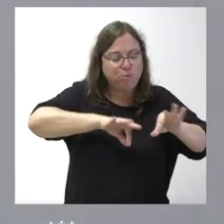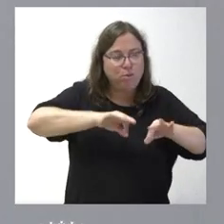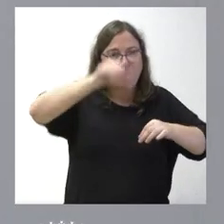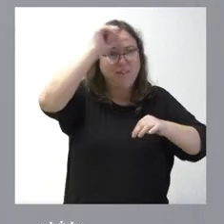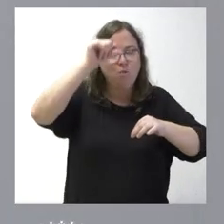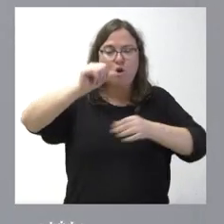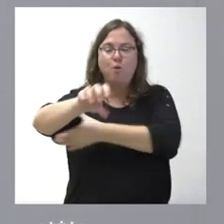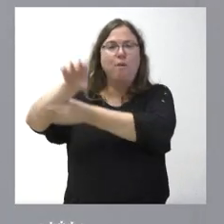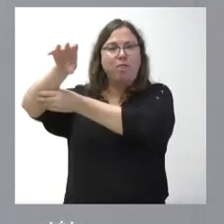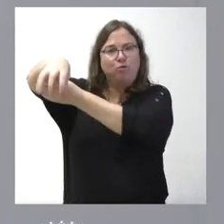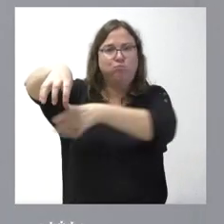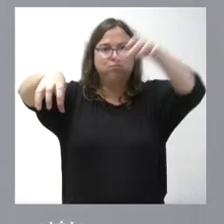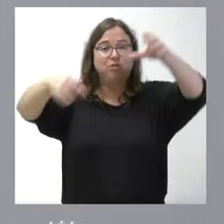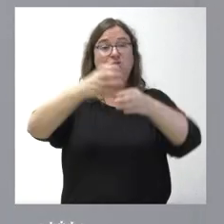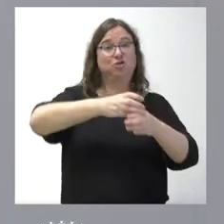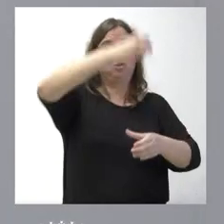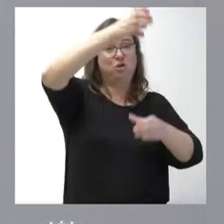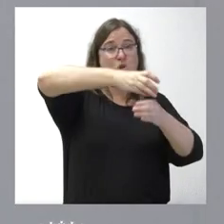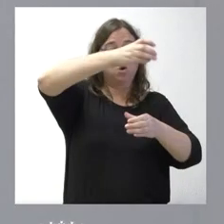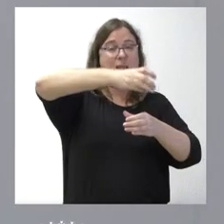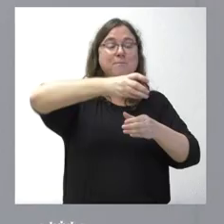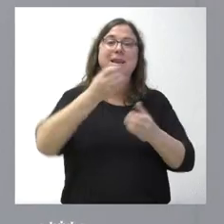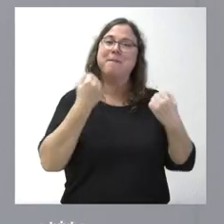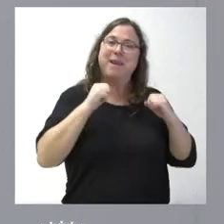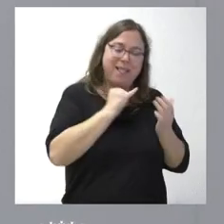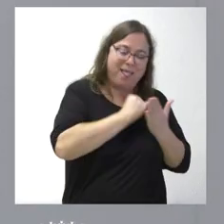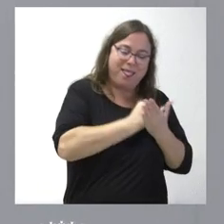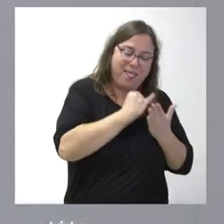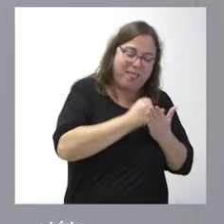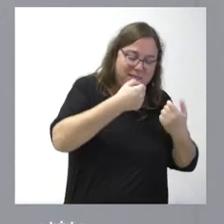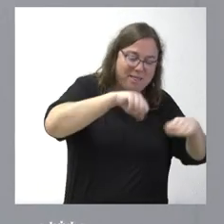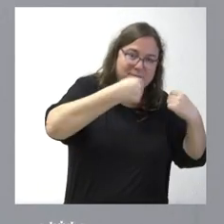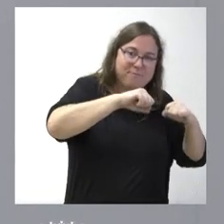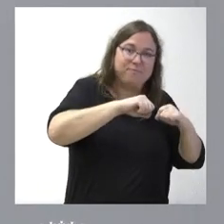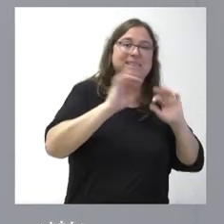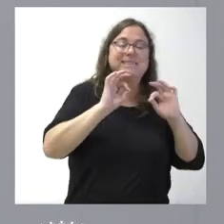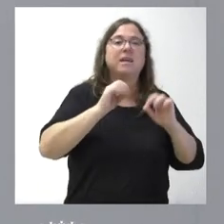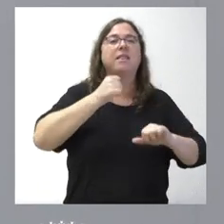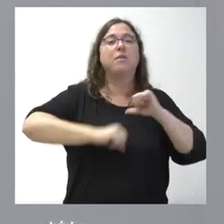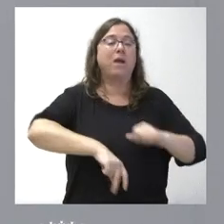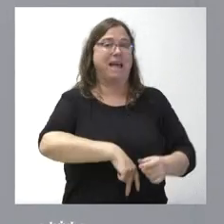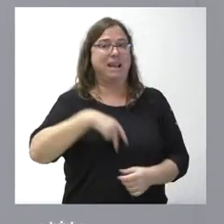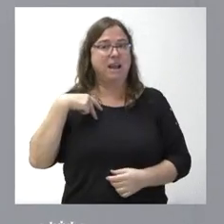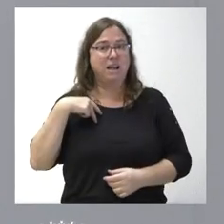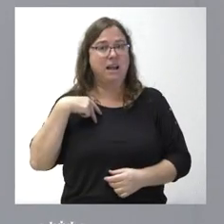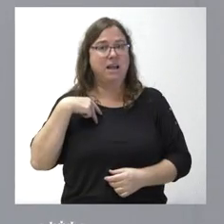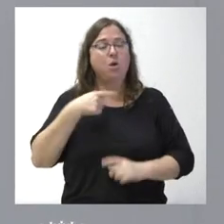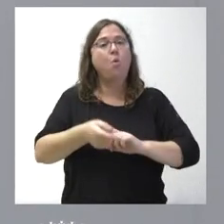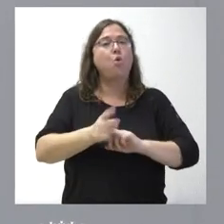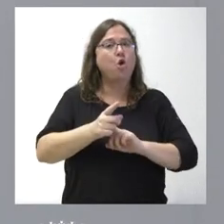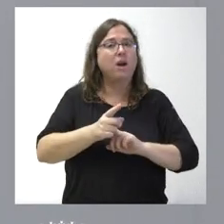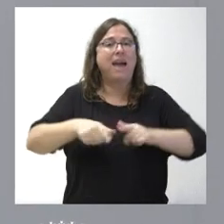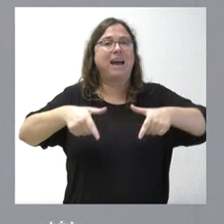brazos robóticos una torre de visión y un simulador para realizar cirugías en Las especialidades de cirugía general urología y